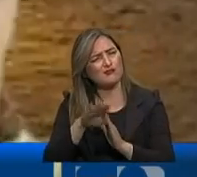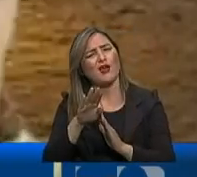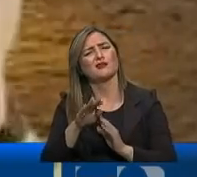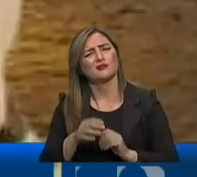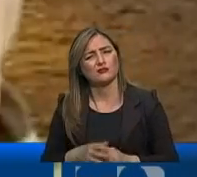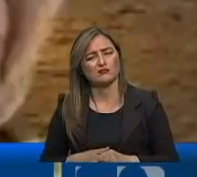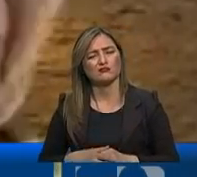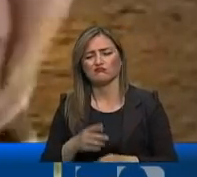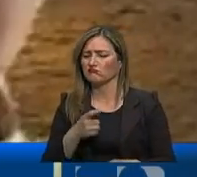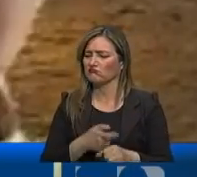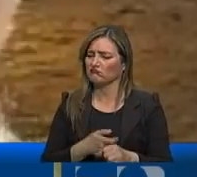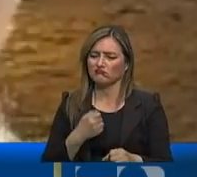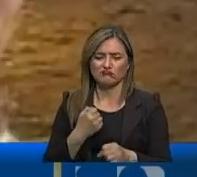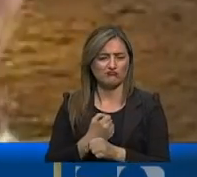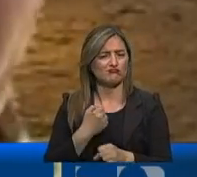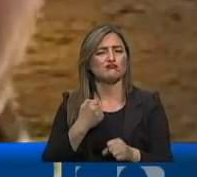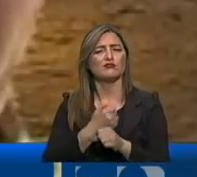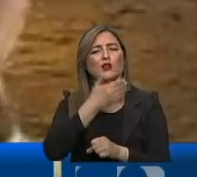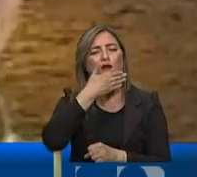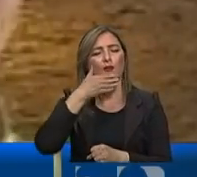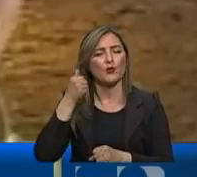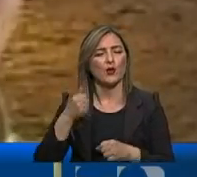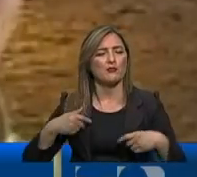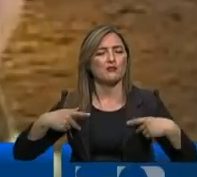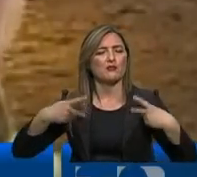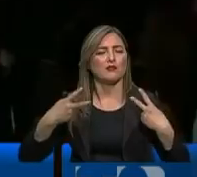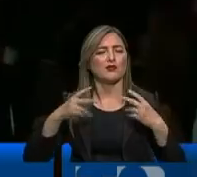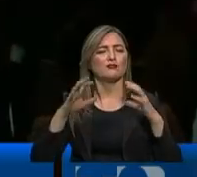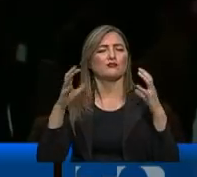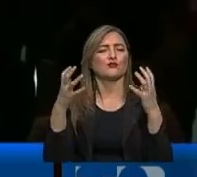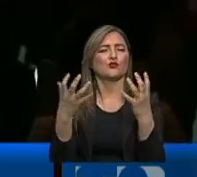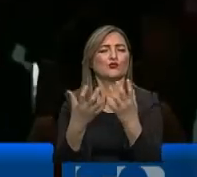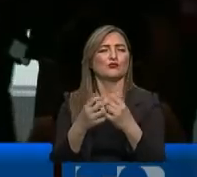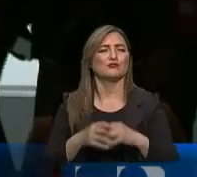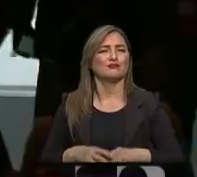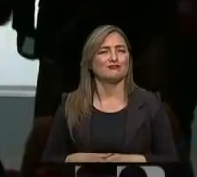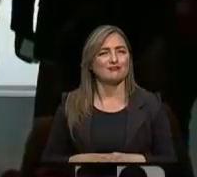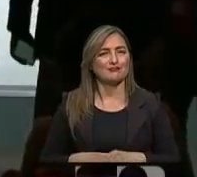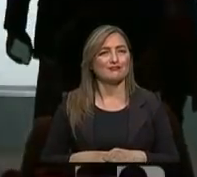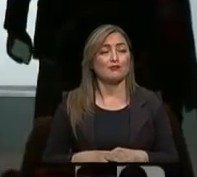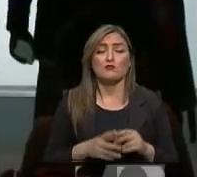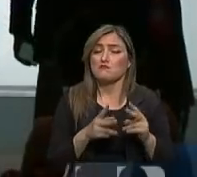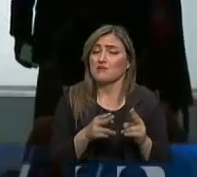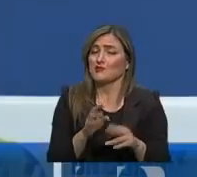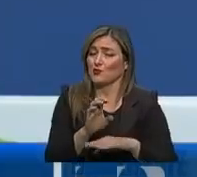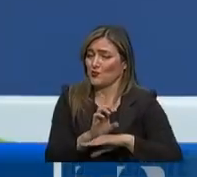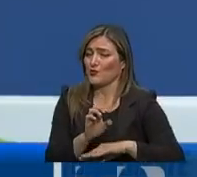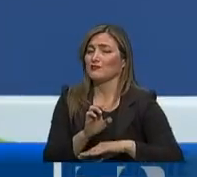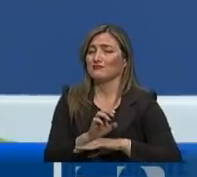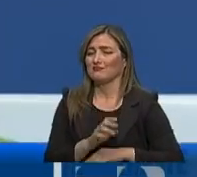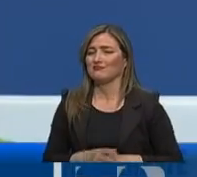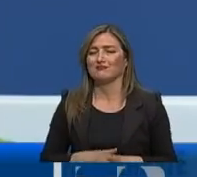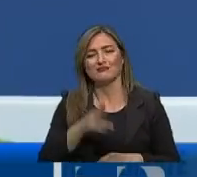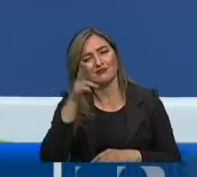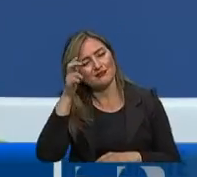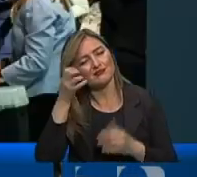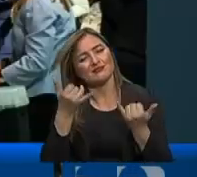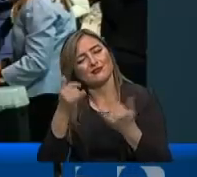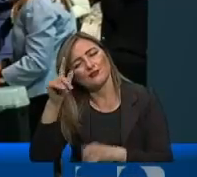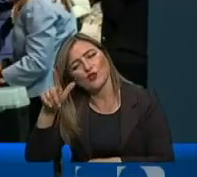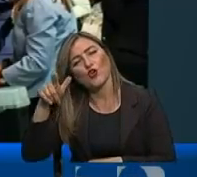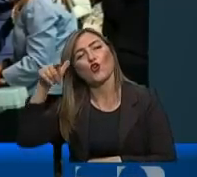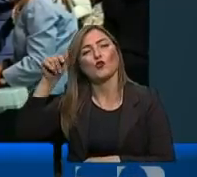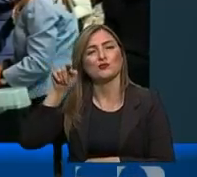acciones muy concretas de mejorar la calidad de vida en el planeta. Siente que lo mismo está pasando en nuestro país y cree que el actual